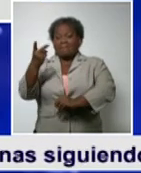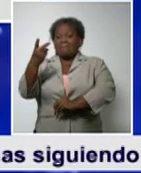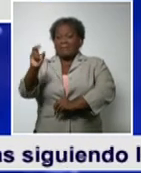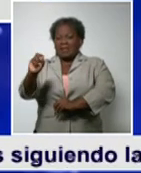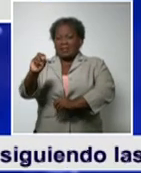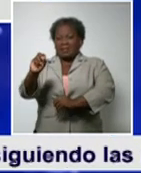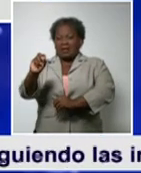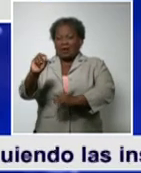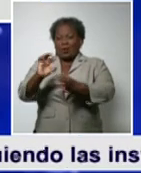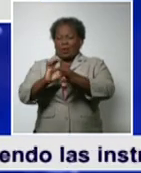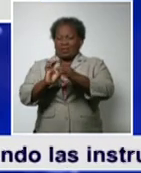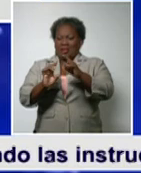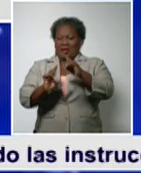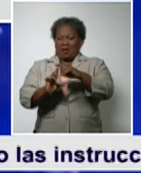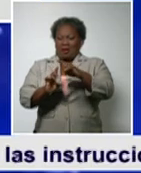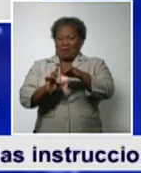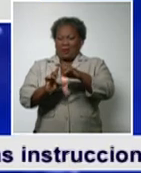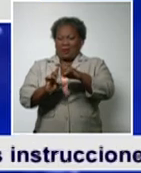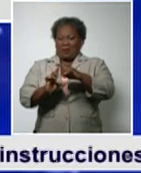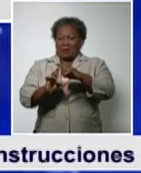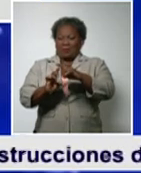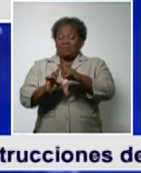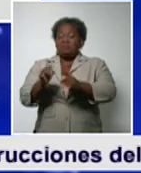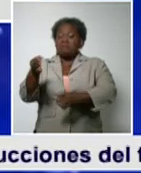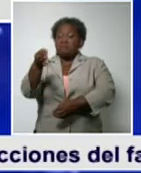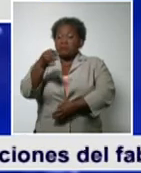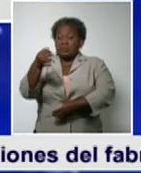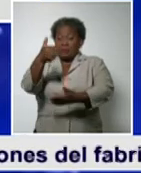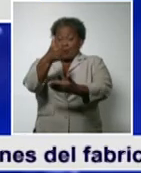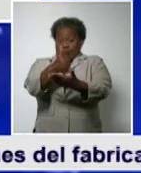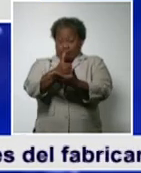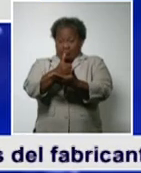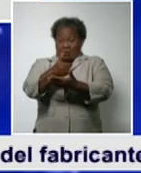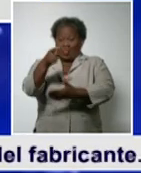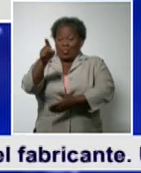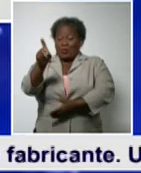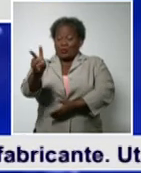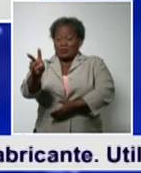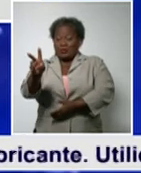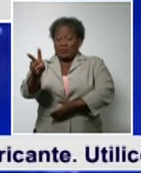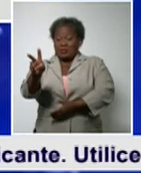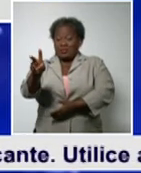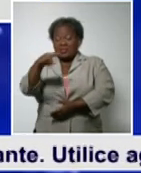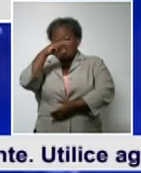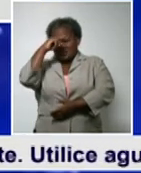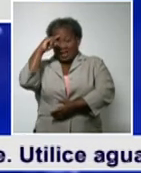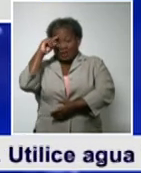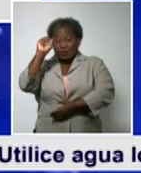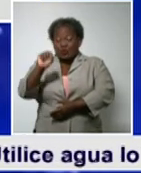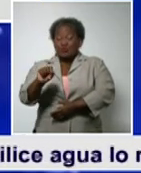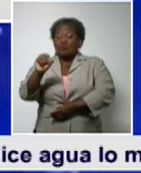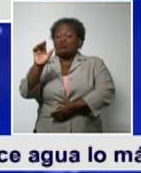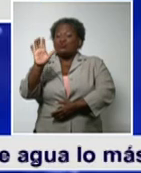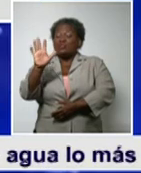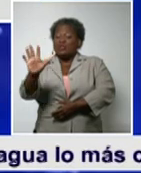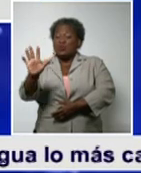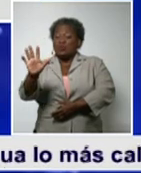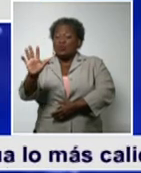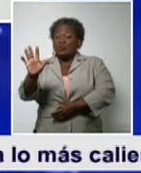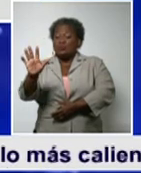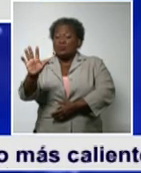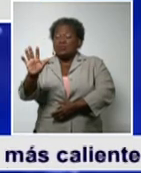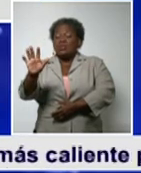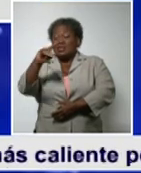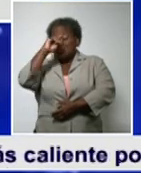ayer. Guantánamo municipio con 12, San Antonio del Sur con 5, El Salvador con